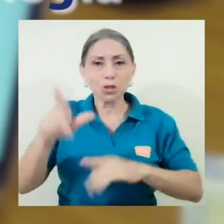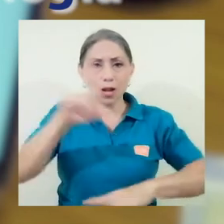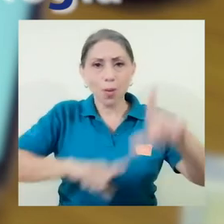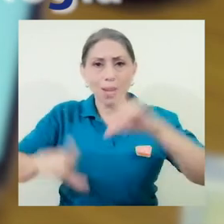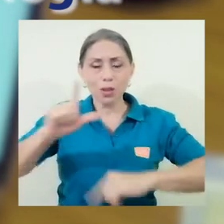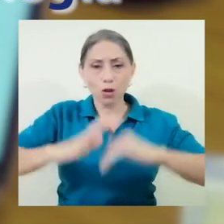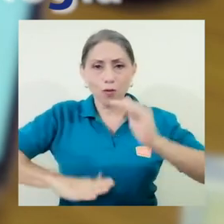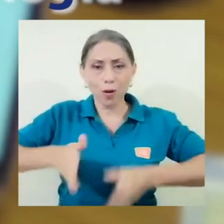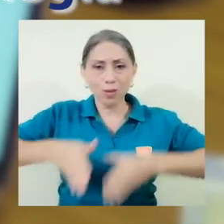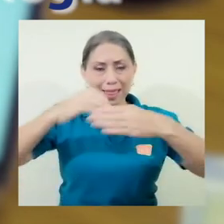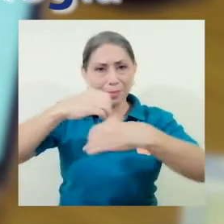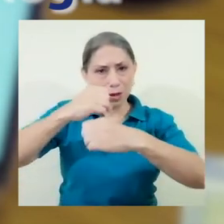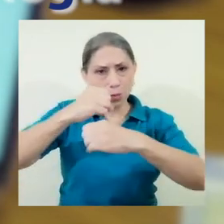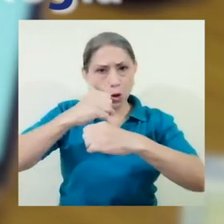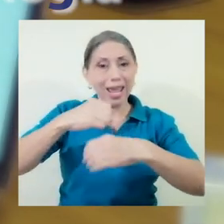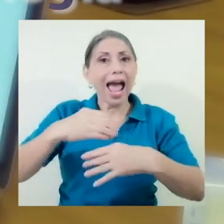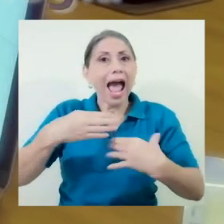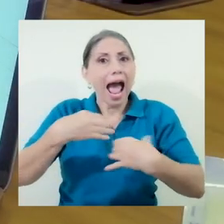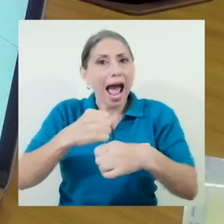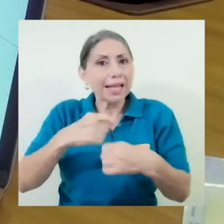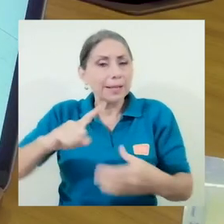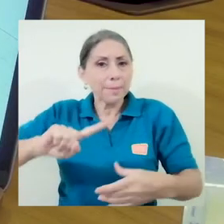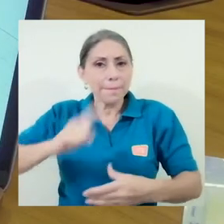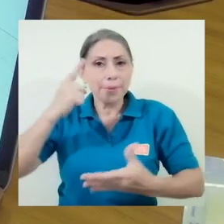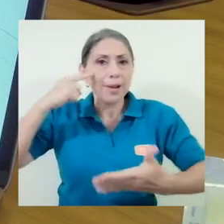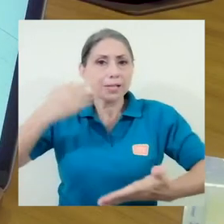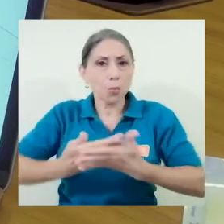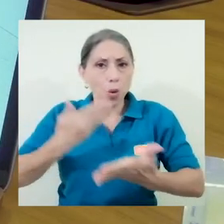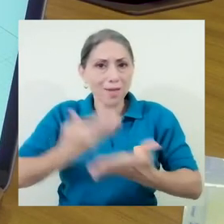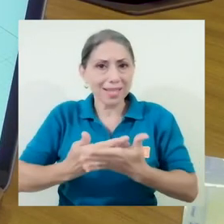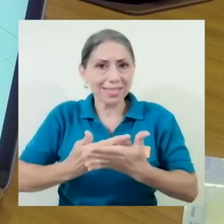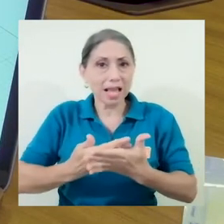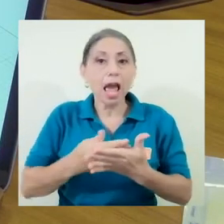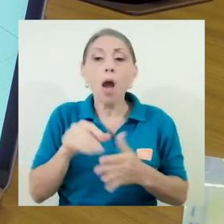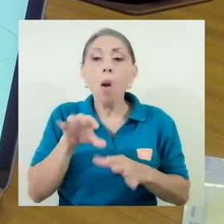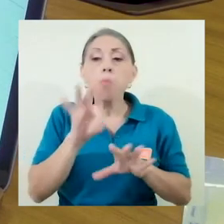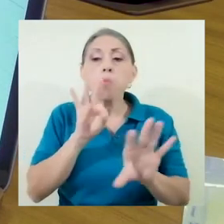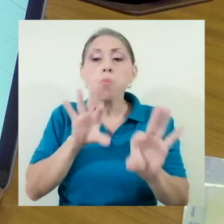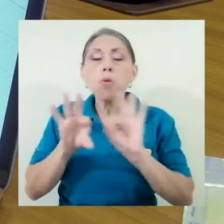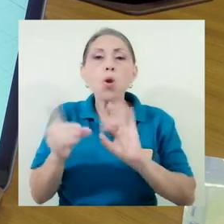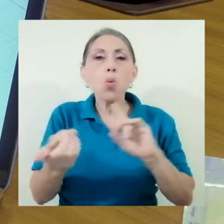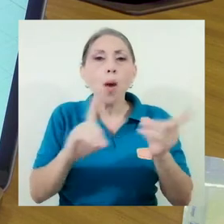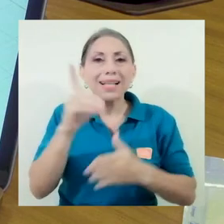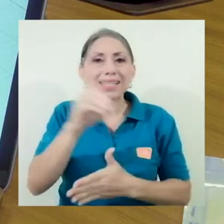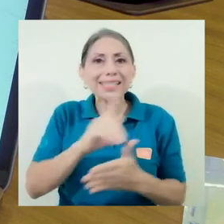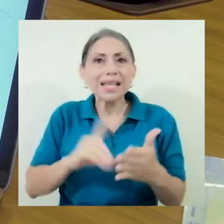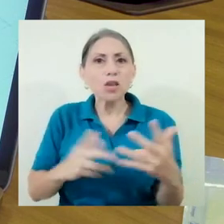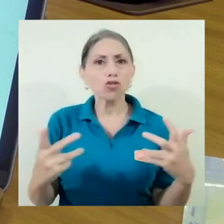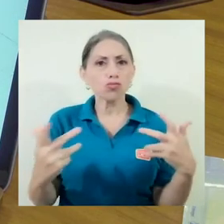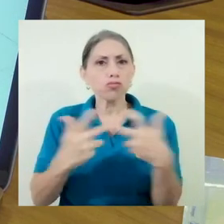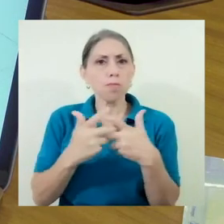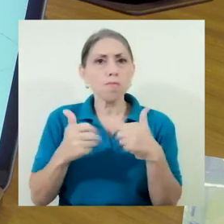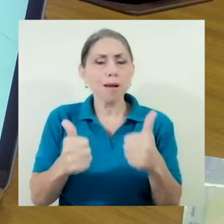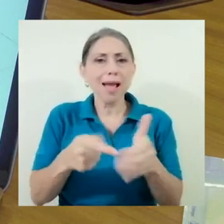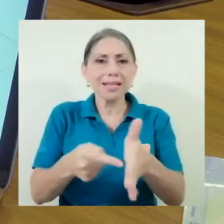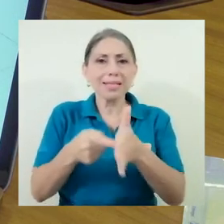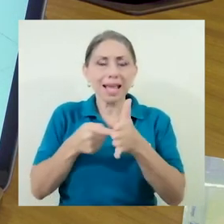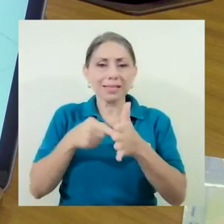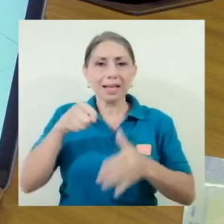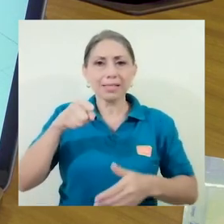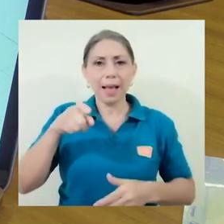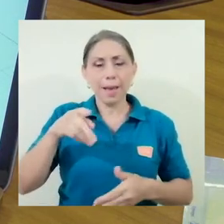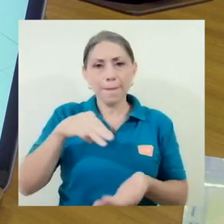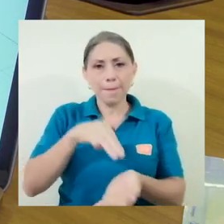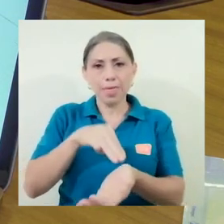laboratorio de la facultad de microbiología hacen las primeras pruebas y la elección de los diseños que más respondan a las exigencias